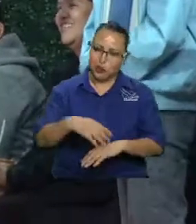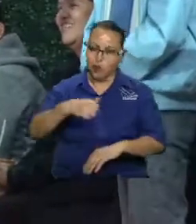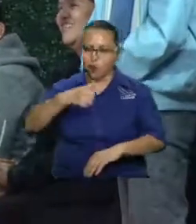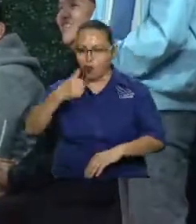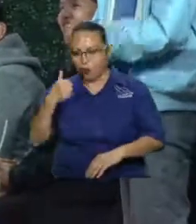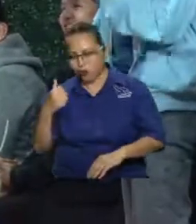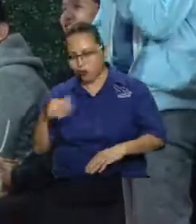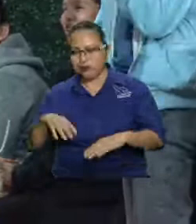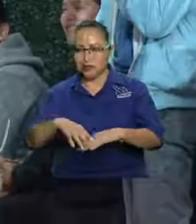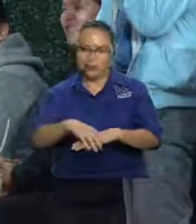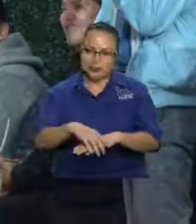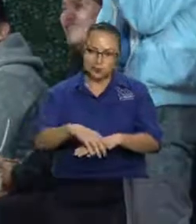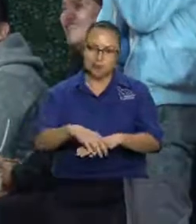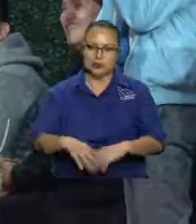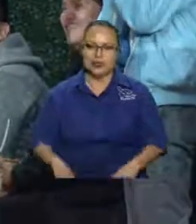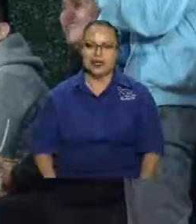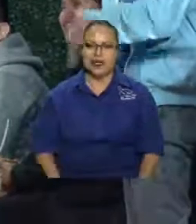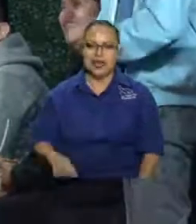el par de zapatos extra,